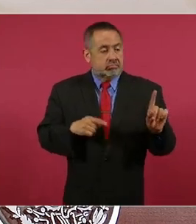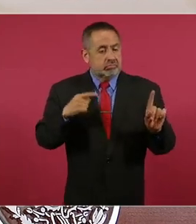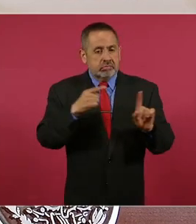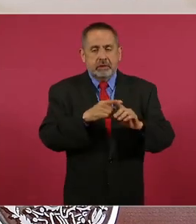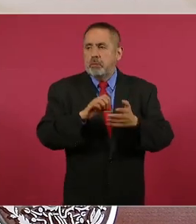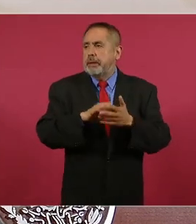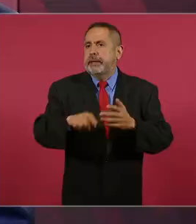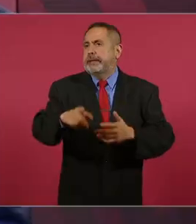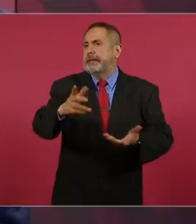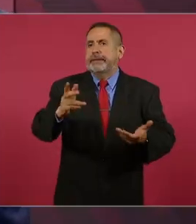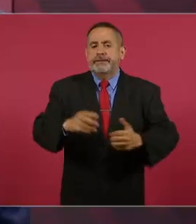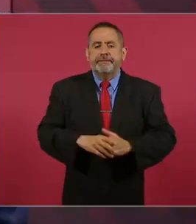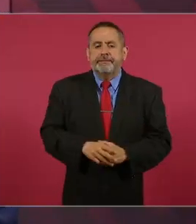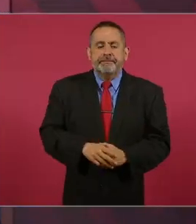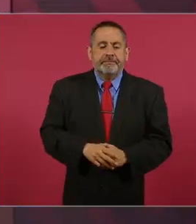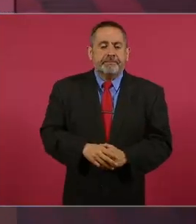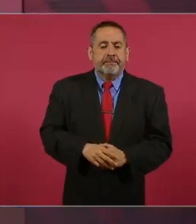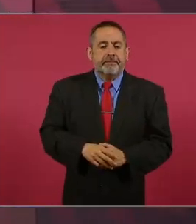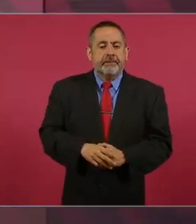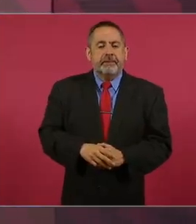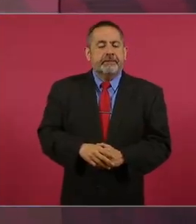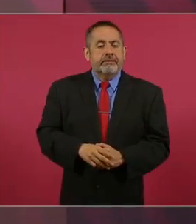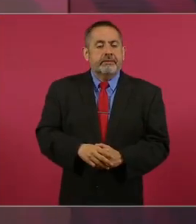Por ejemplo, hay